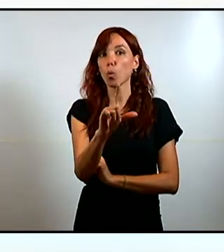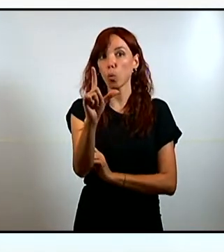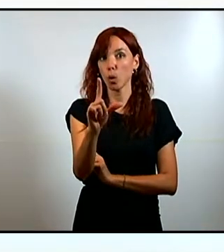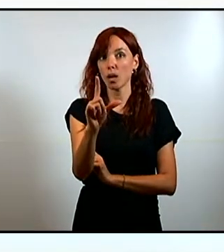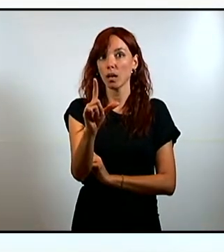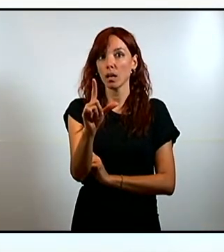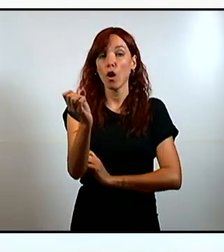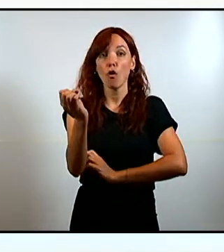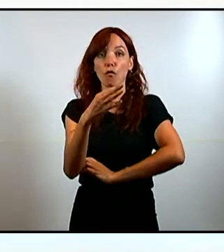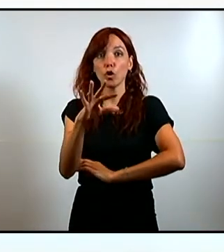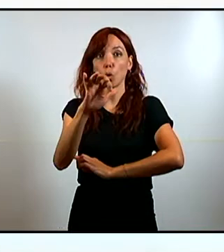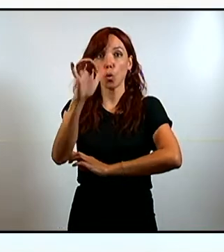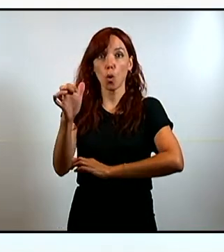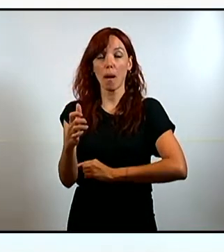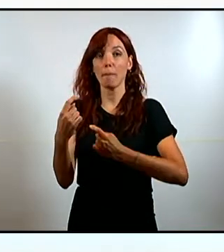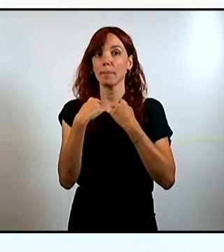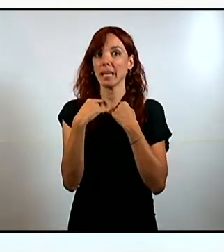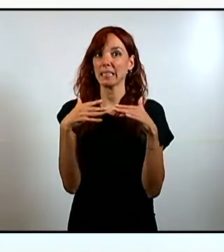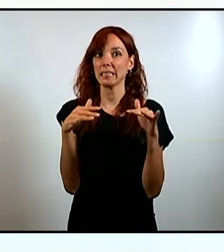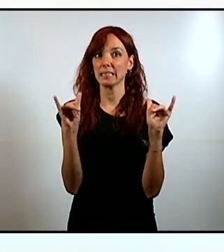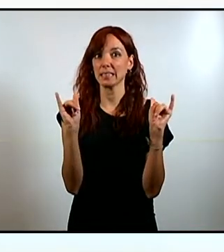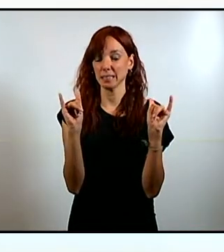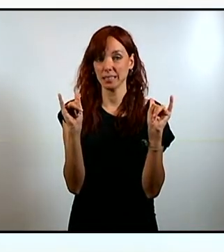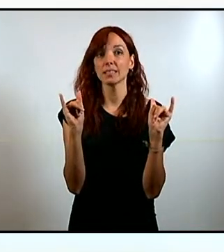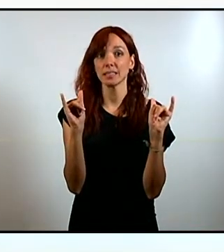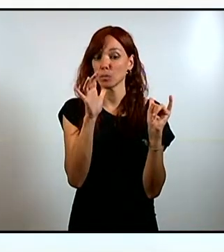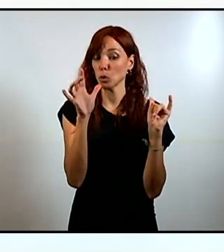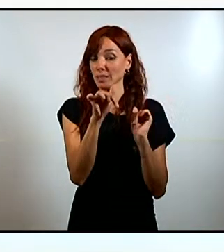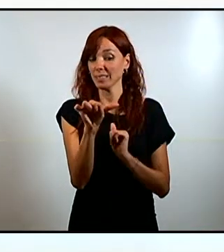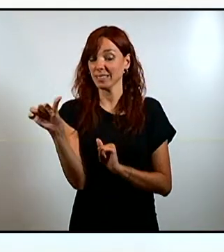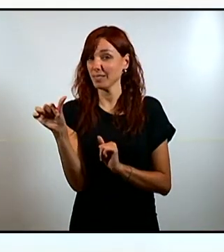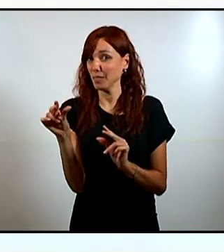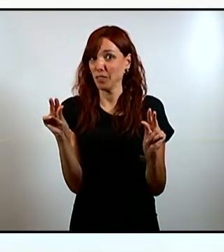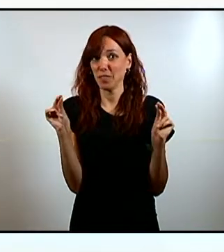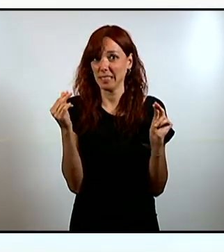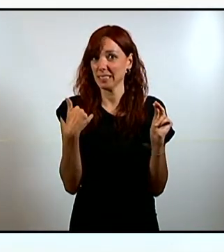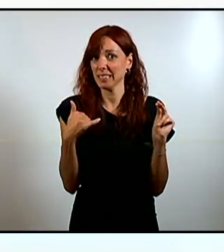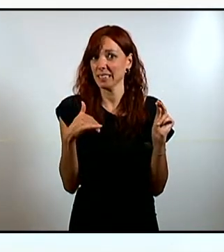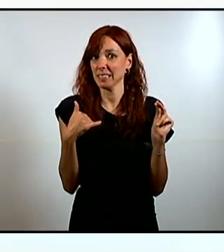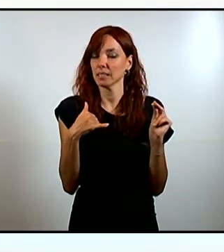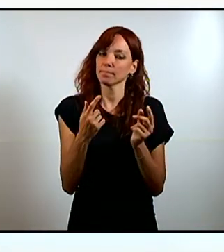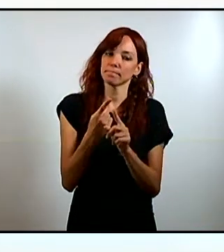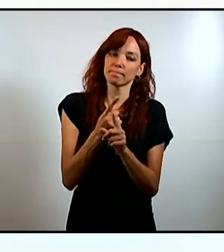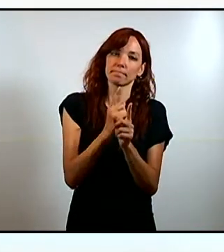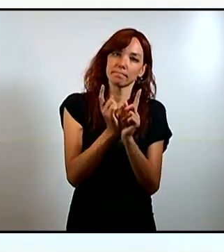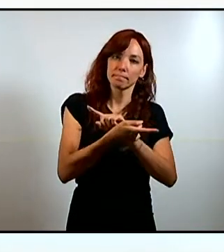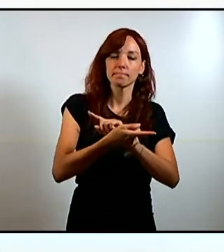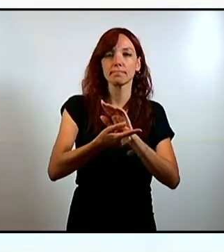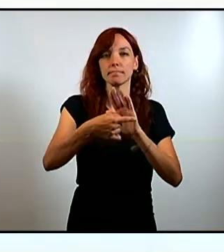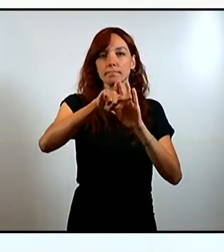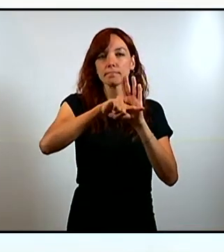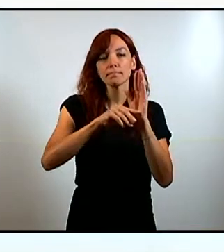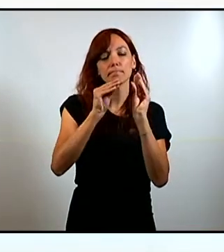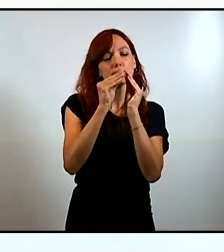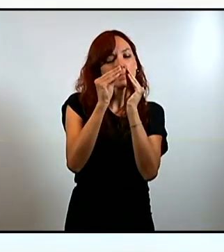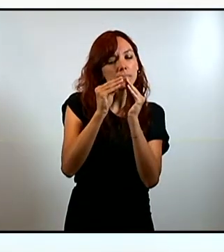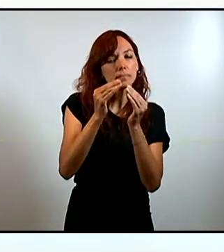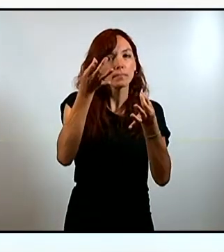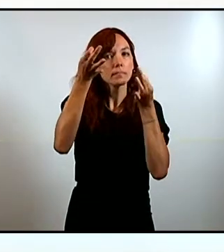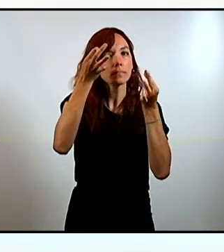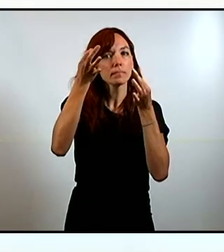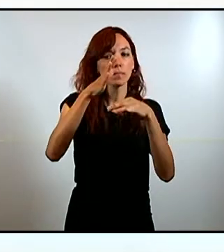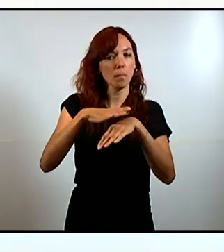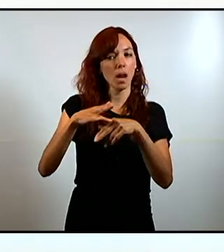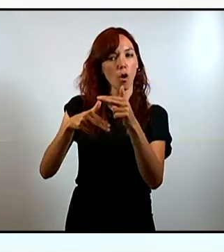fondos europeos que esta semana acababan, hemos tenido que hacer esas modificaciones para reajustarnos y que estas obras